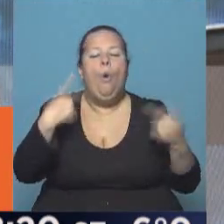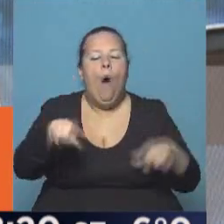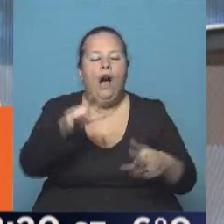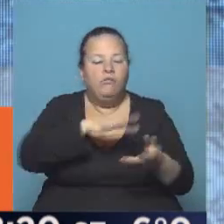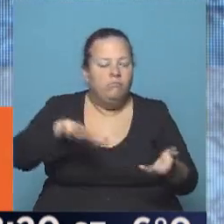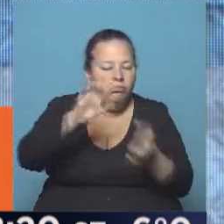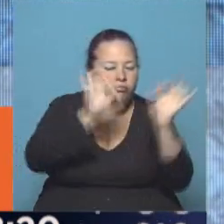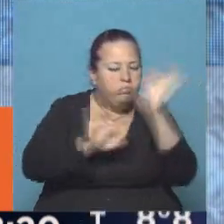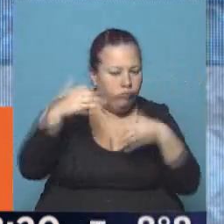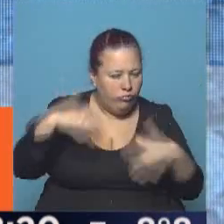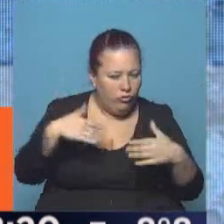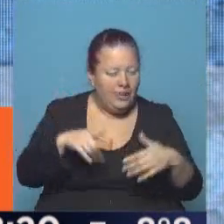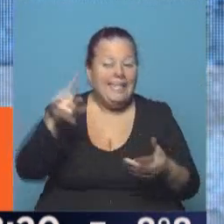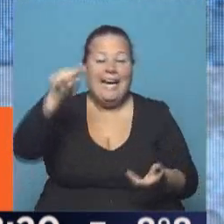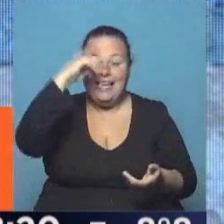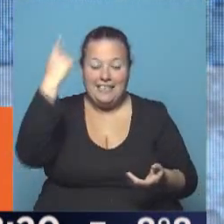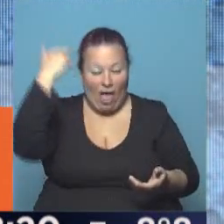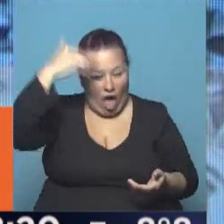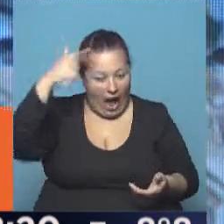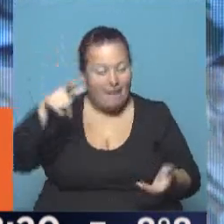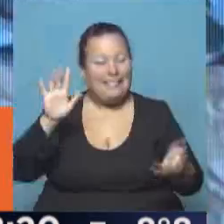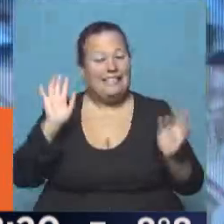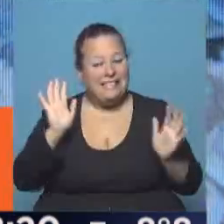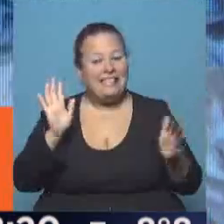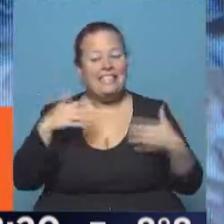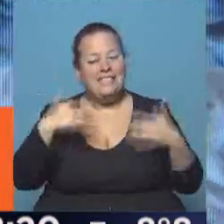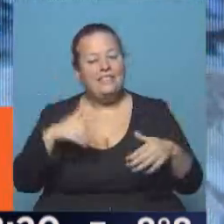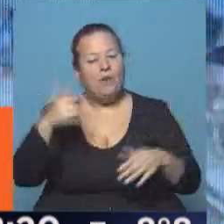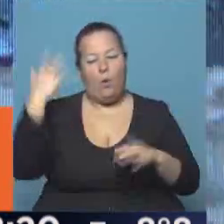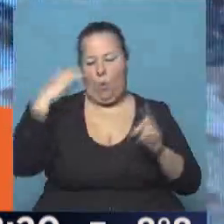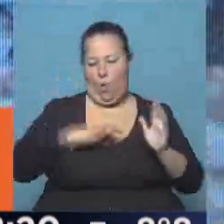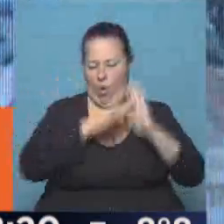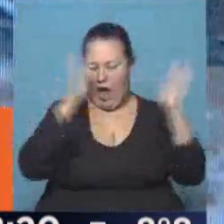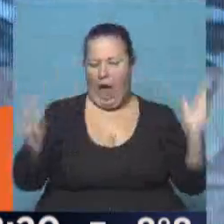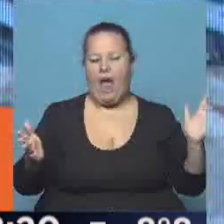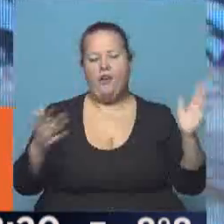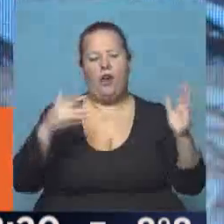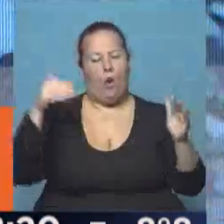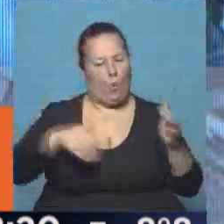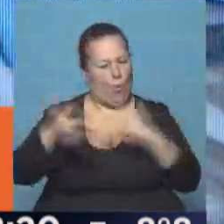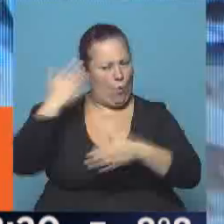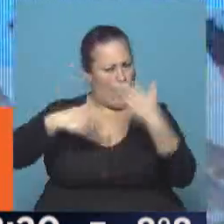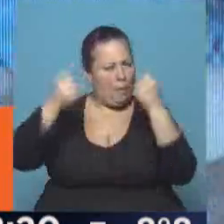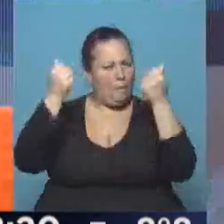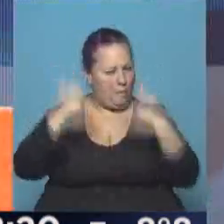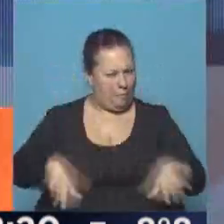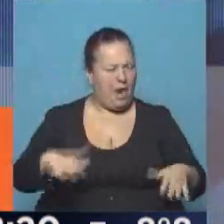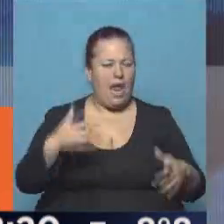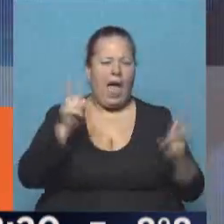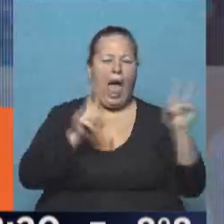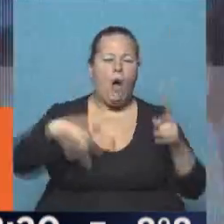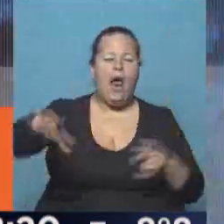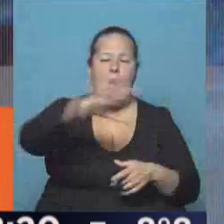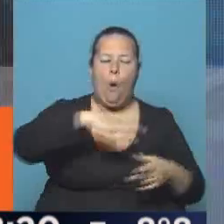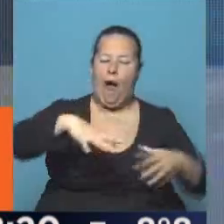territorio? Un porcentaje muy alto. Y el Estado Islámico este último año ha tenido retrocesos grandes, ha perdido algunas ciudades